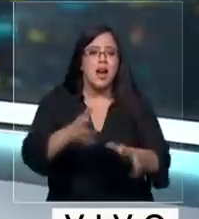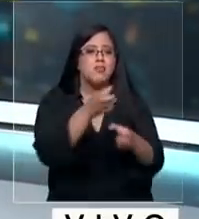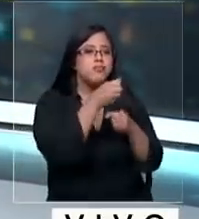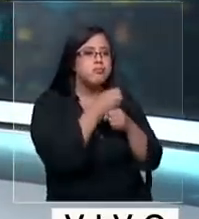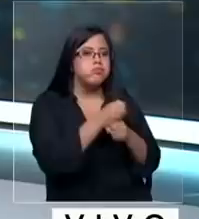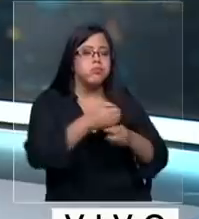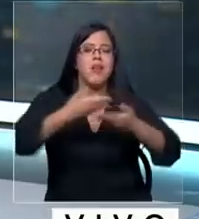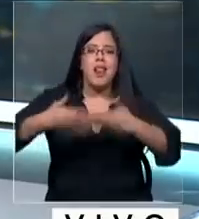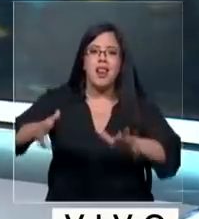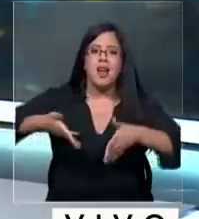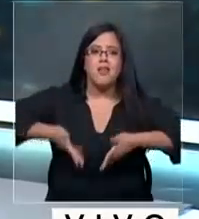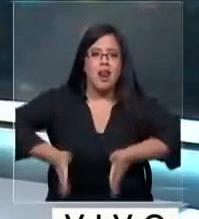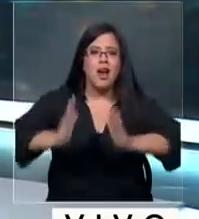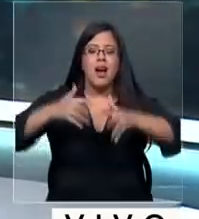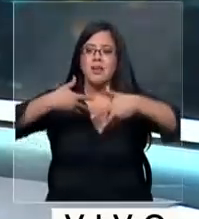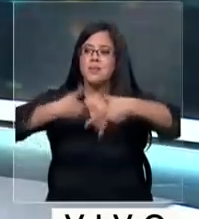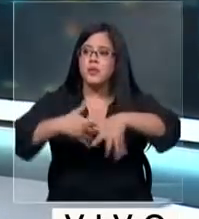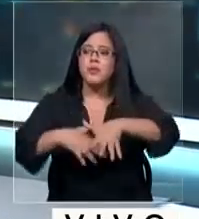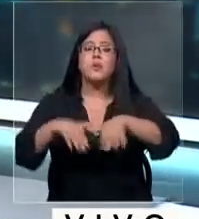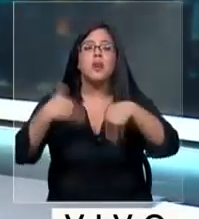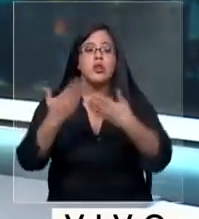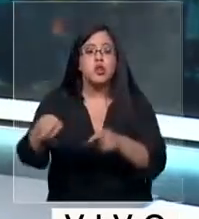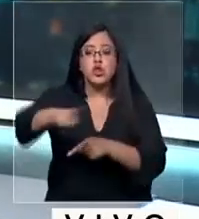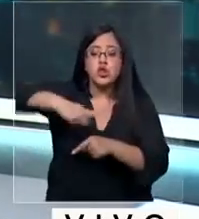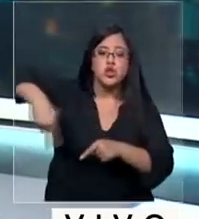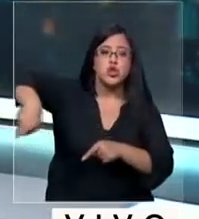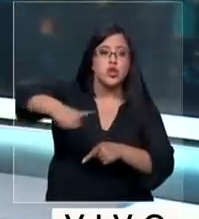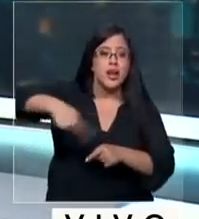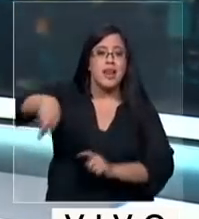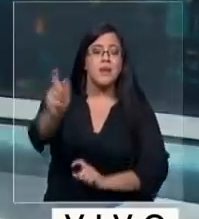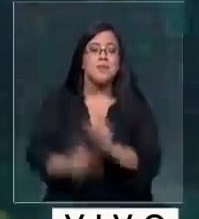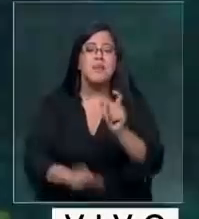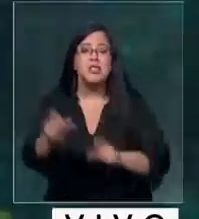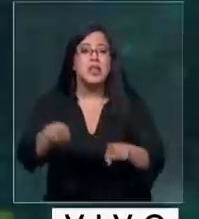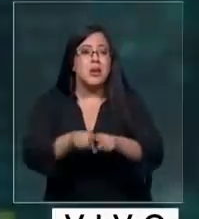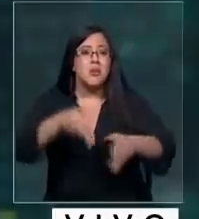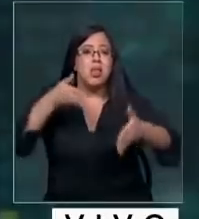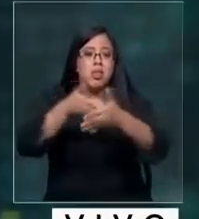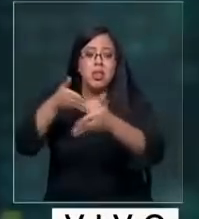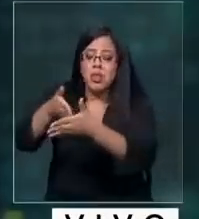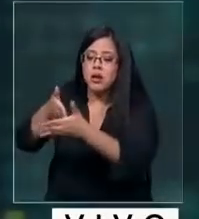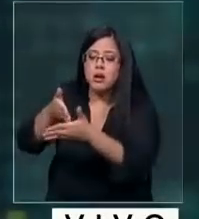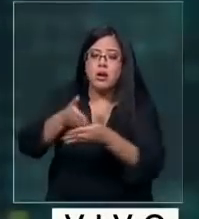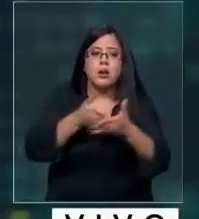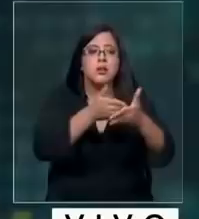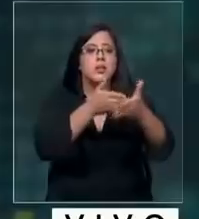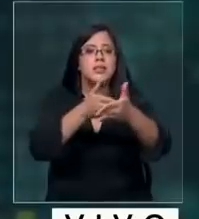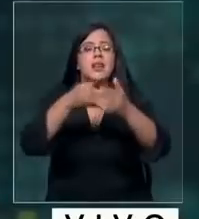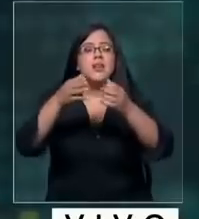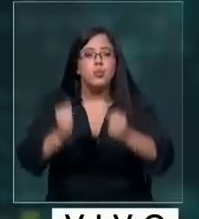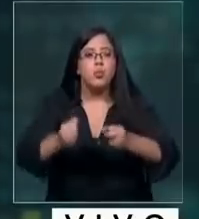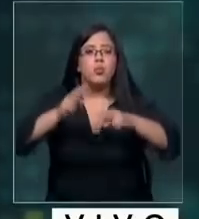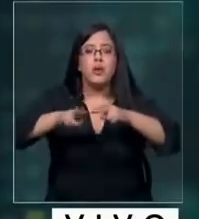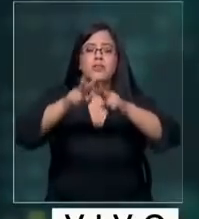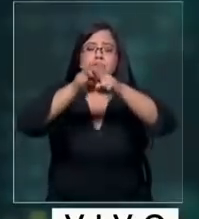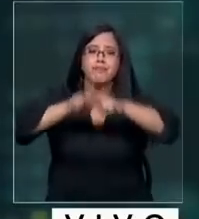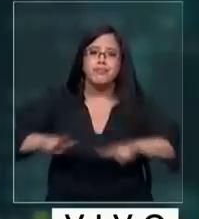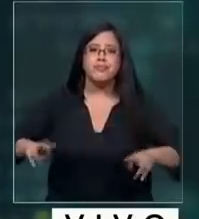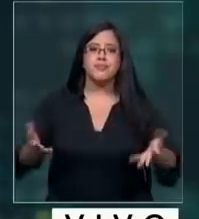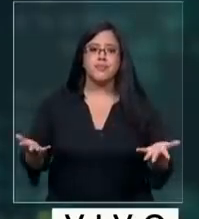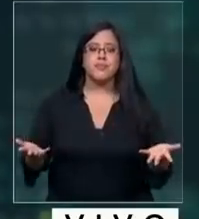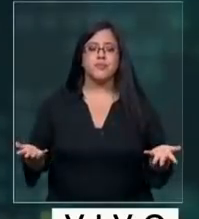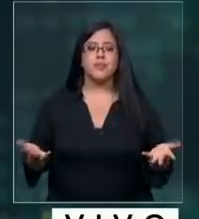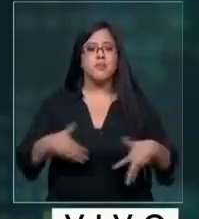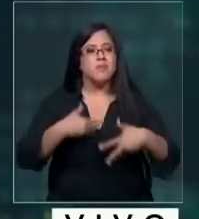en las calles entonces son niños los que los que impiden que la marcha se produzca de manera pacífica